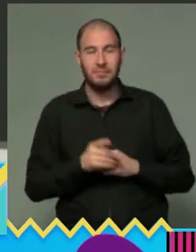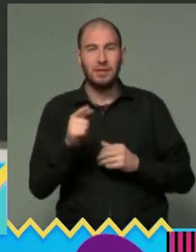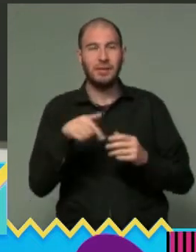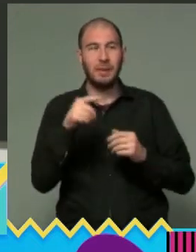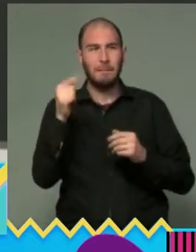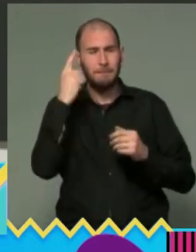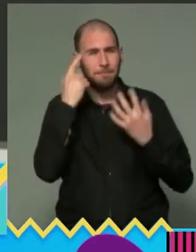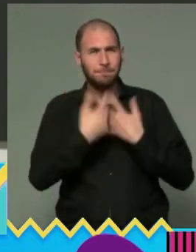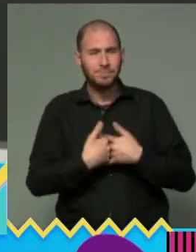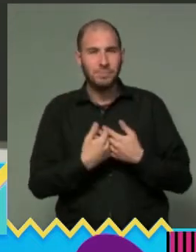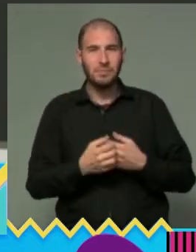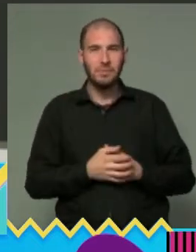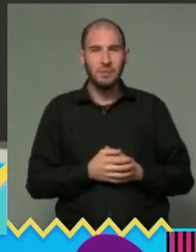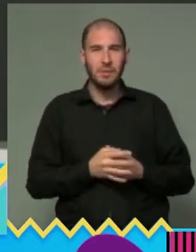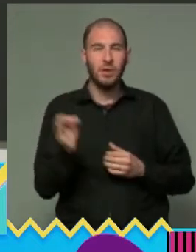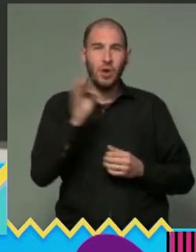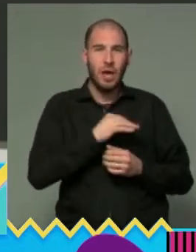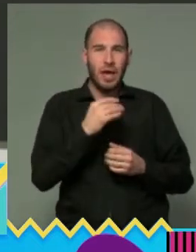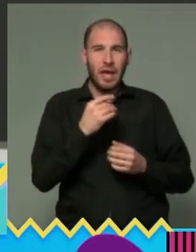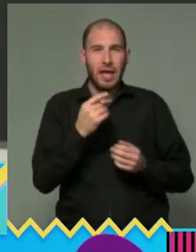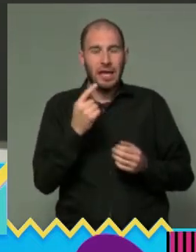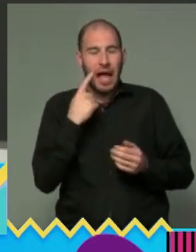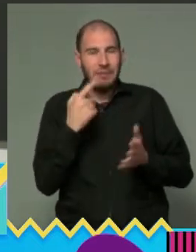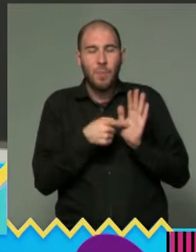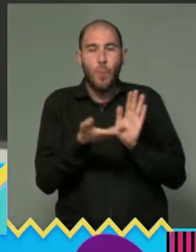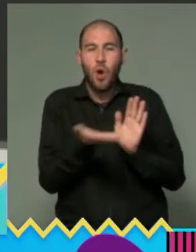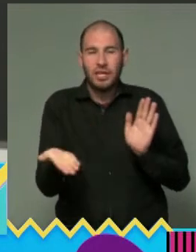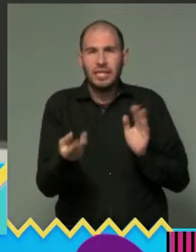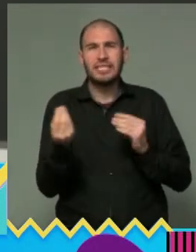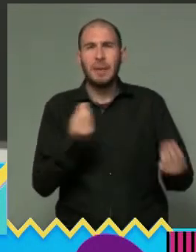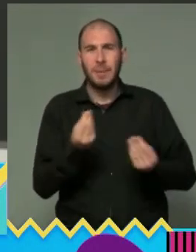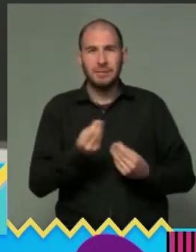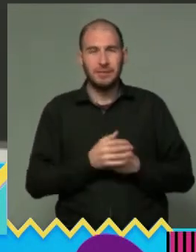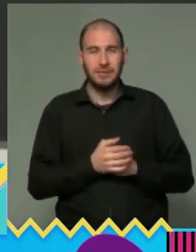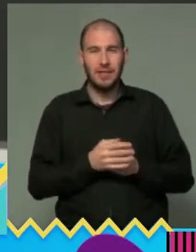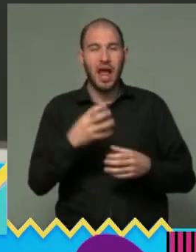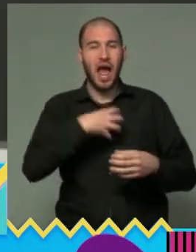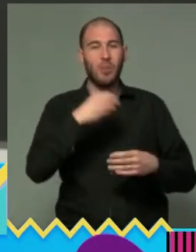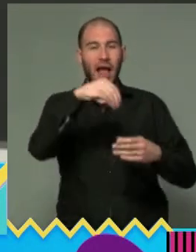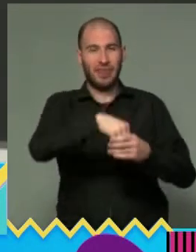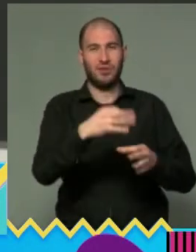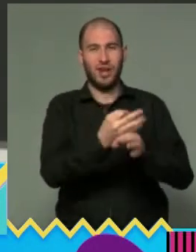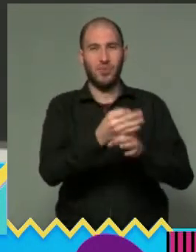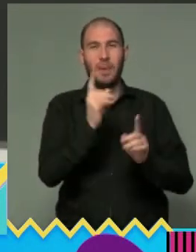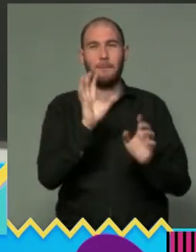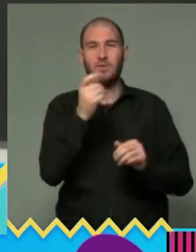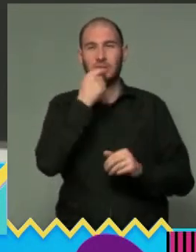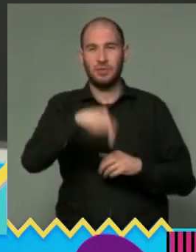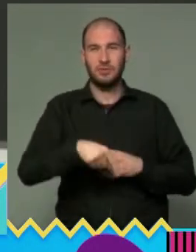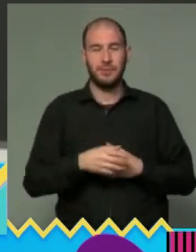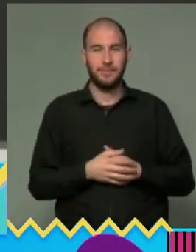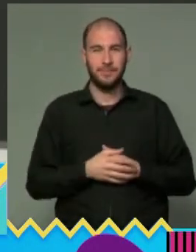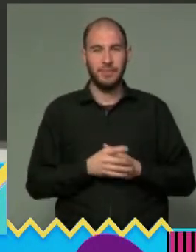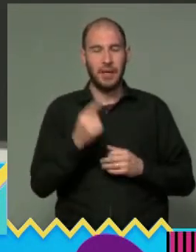terminamos pensando en, o tratando de visibilizar, de ver qué es lo que pasa en las aulas de las escuelas de la provincia de